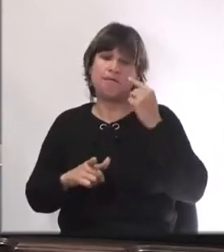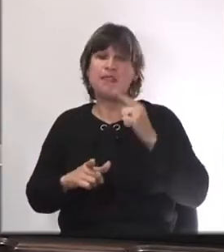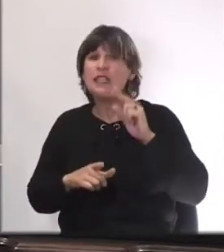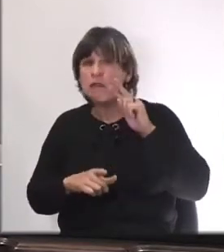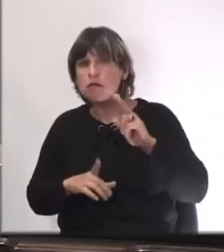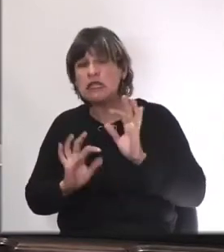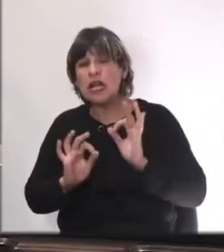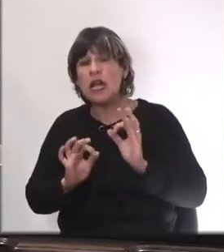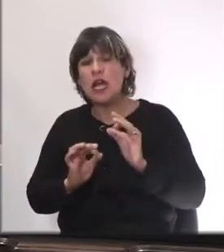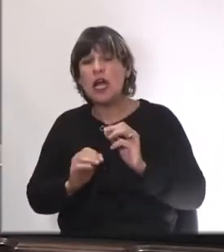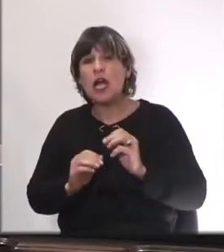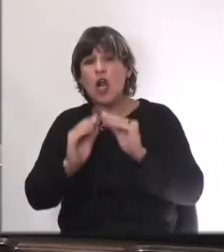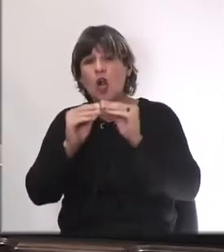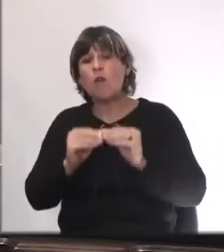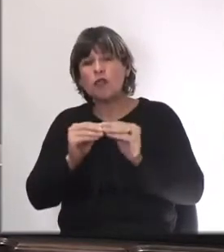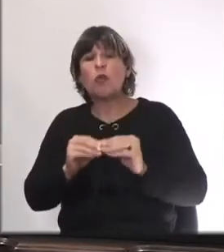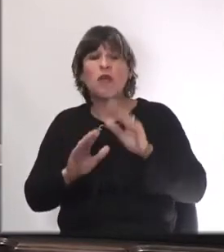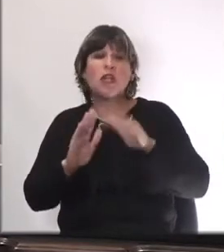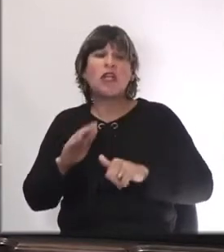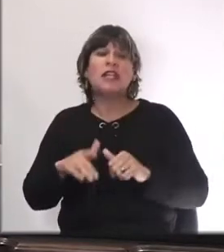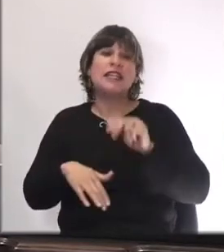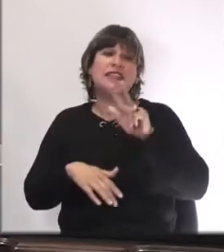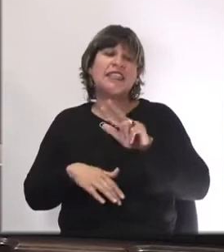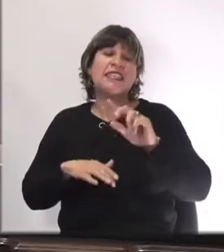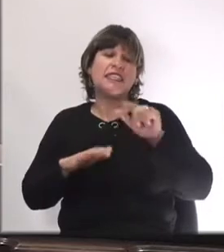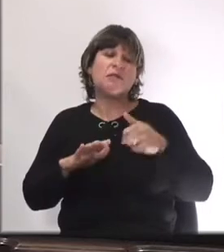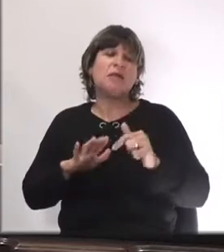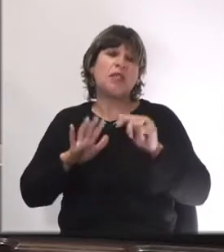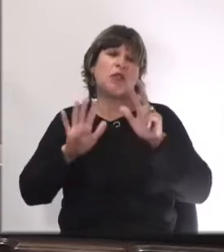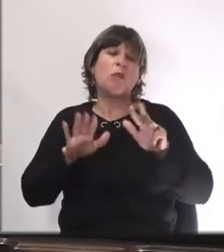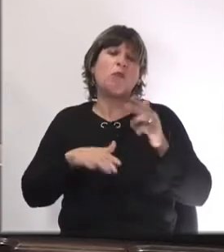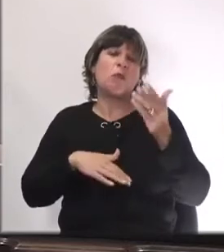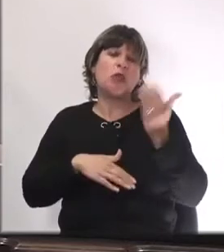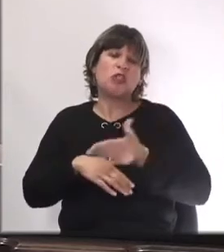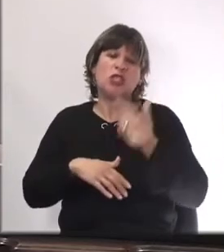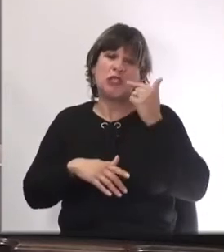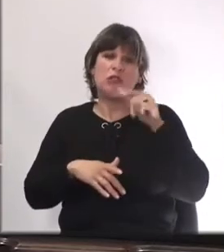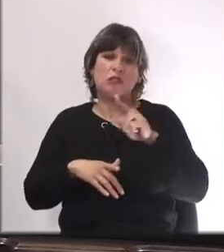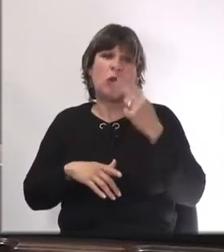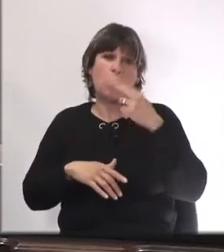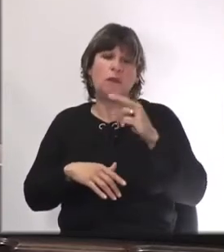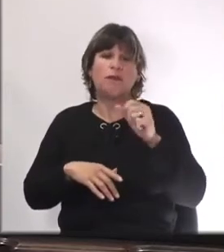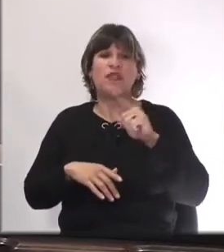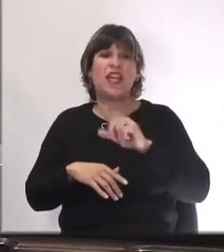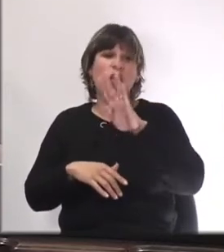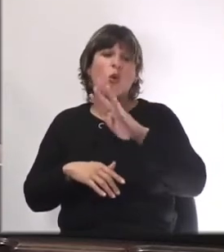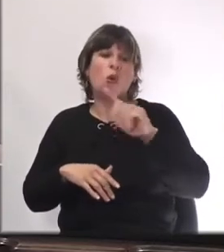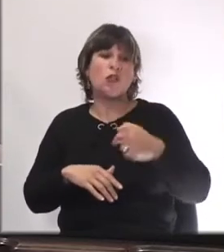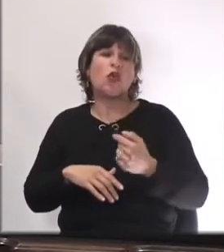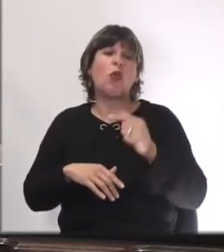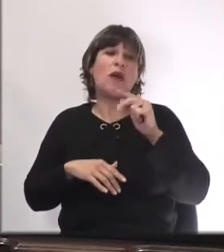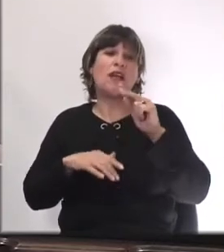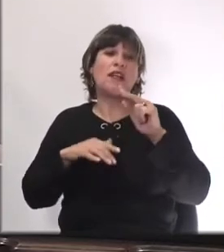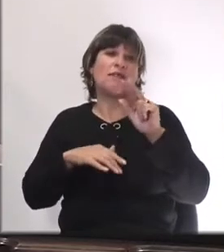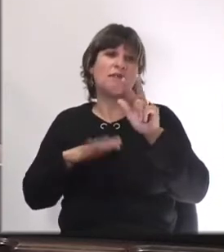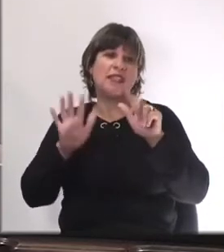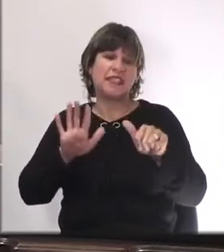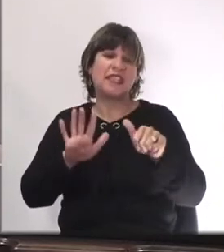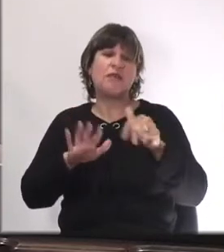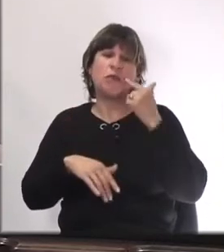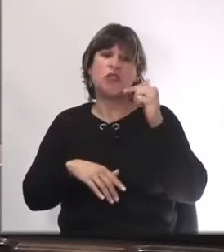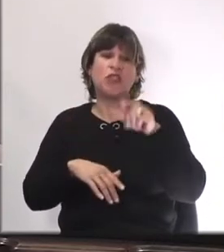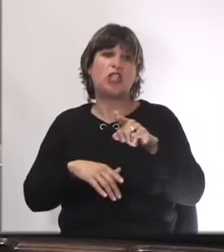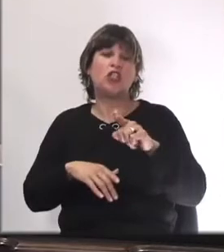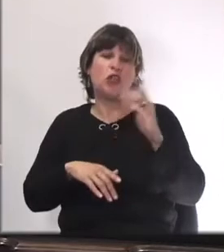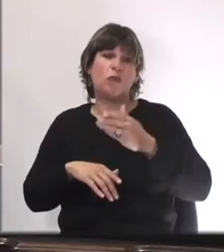caída del 3,5% para el 2020 y una rápida recuperación del 4,3% para el 2021. Y en realidad la